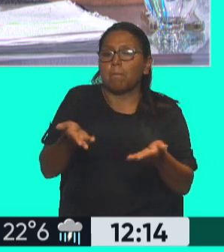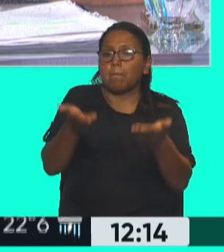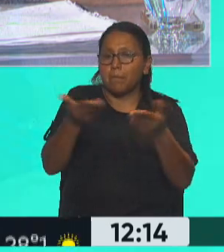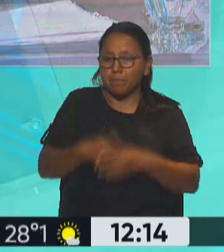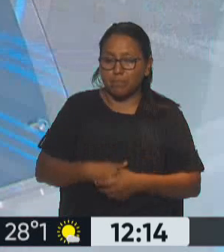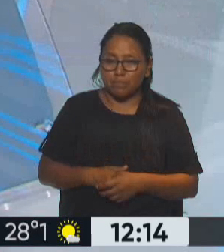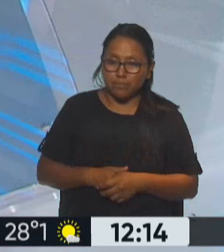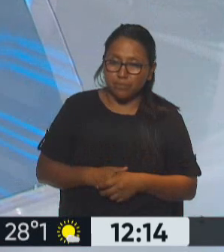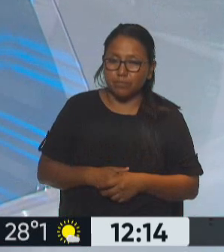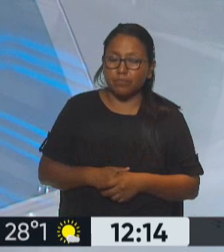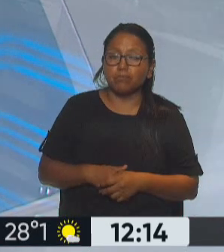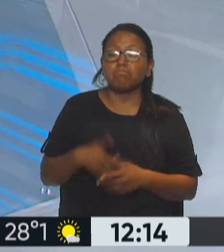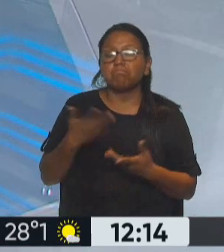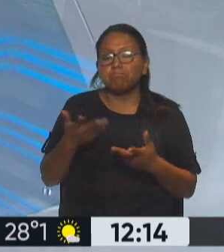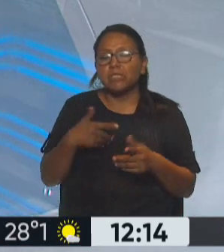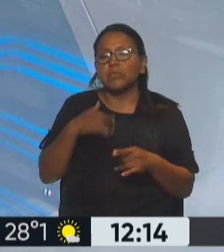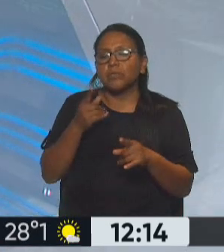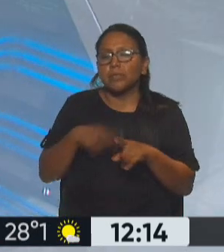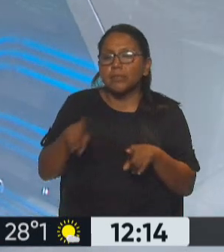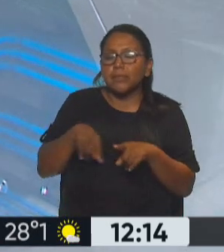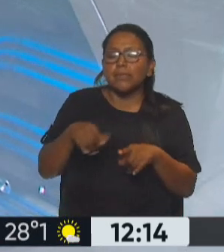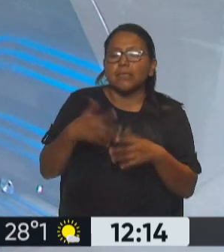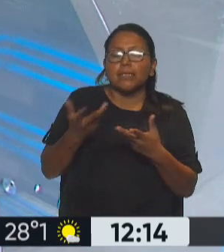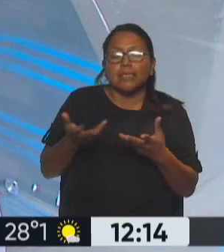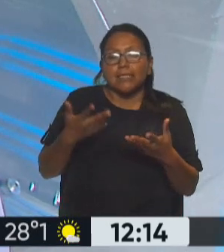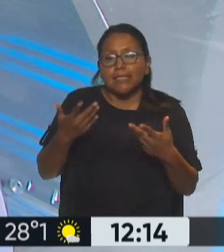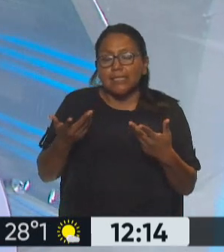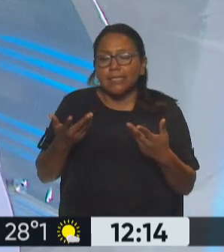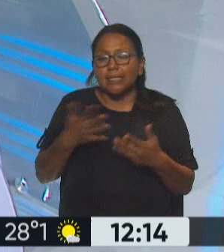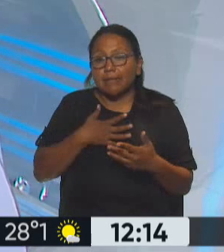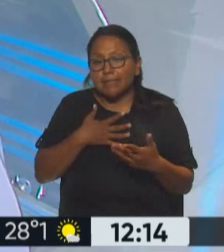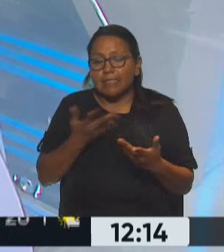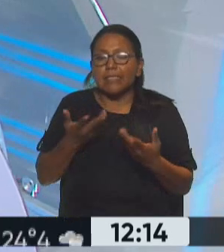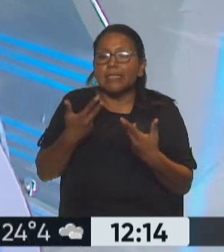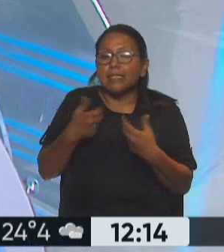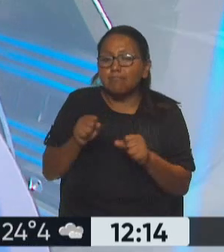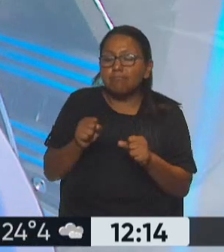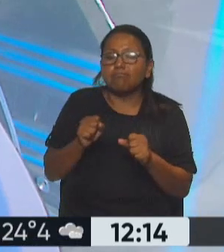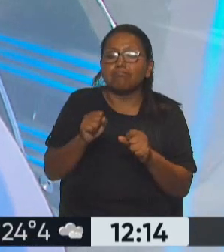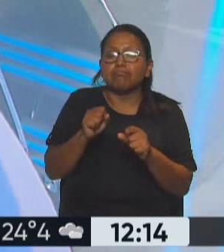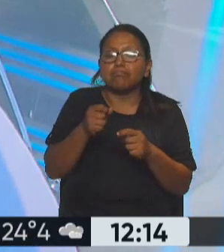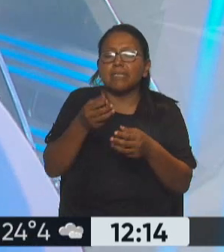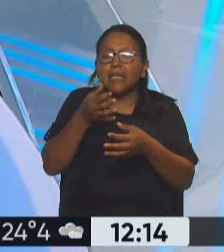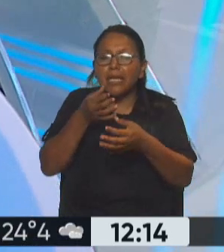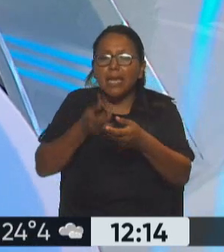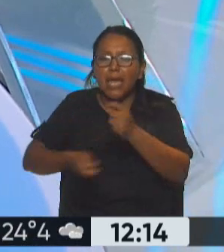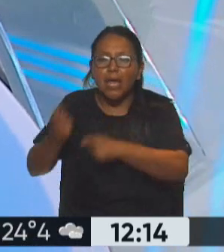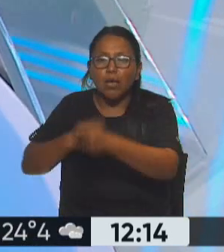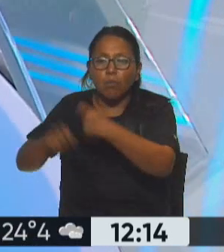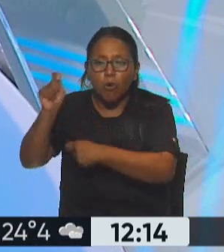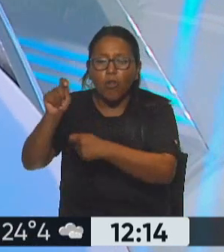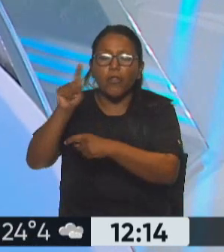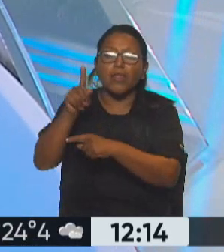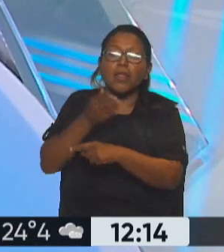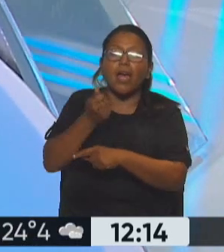una historia de nunca acabar, porque pasa muy seguido, lamentablemente, la detección de subfacturación de exportación. En este caso, por parte de